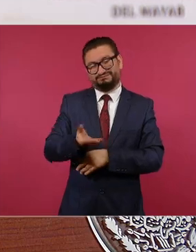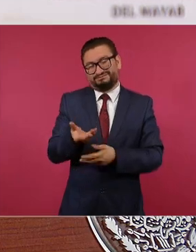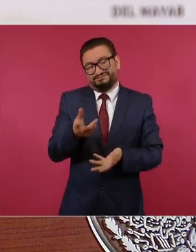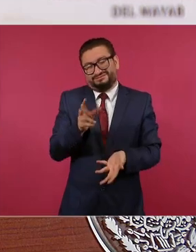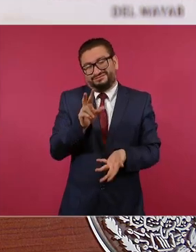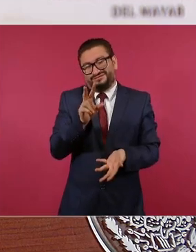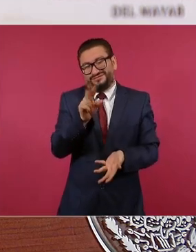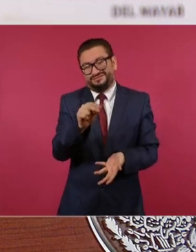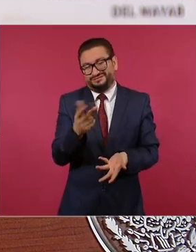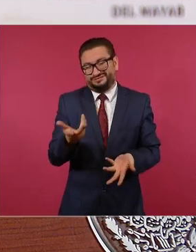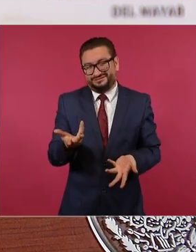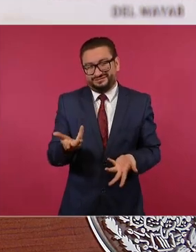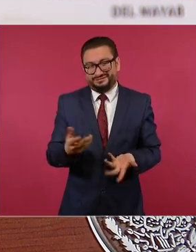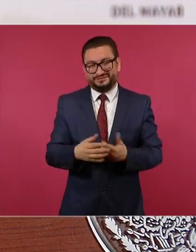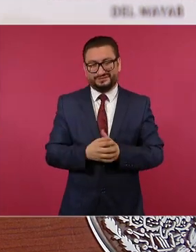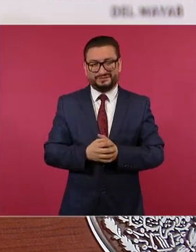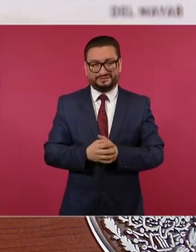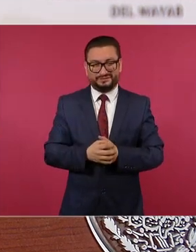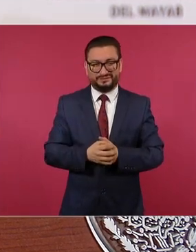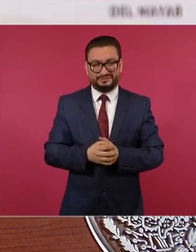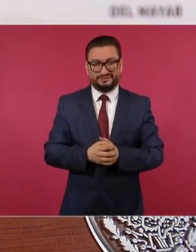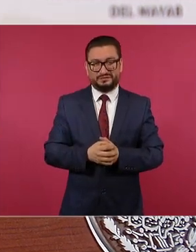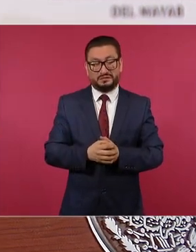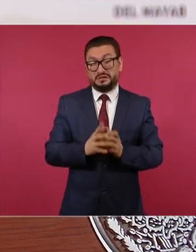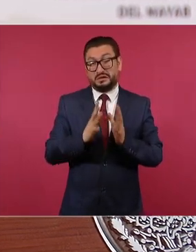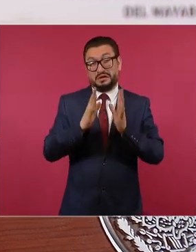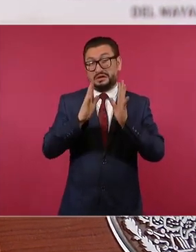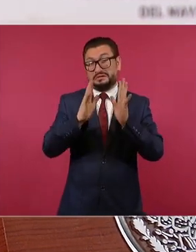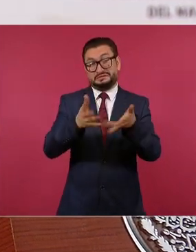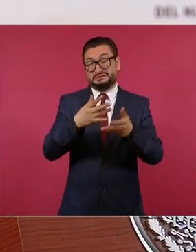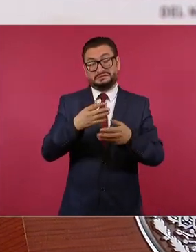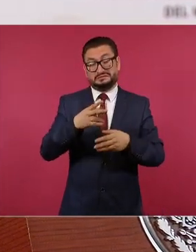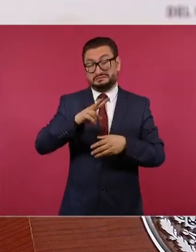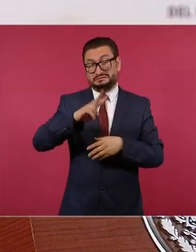Para ellos, si la realidad